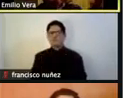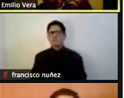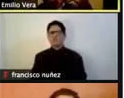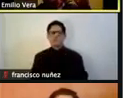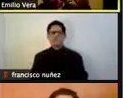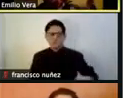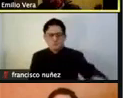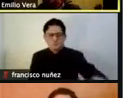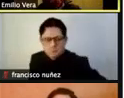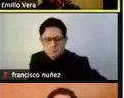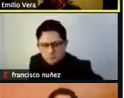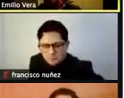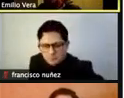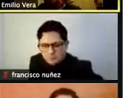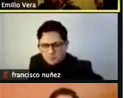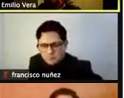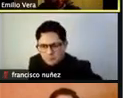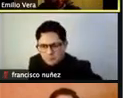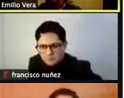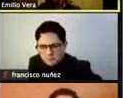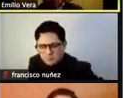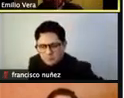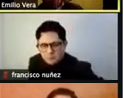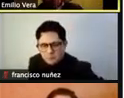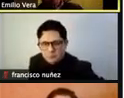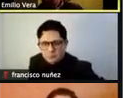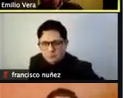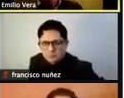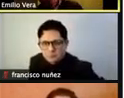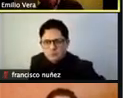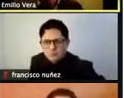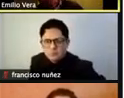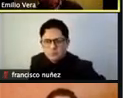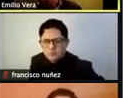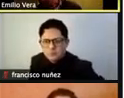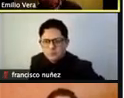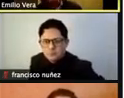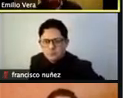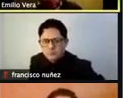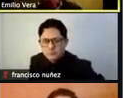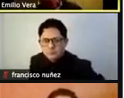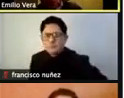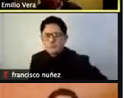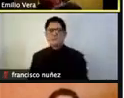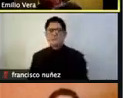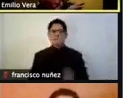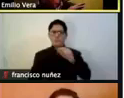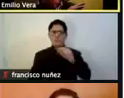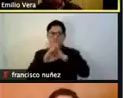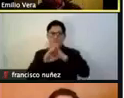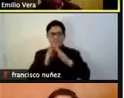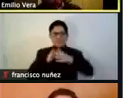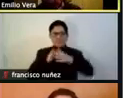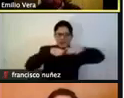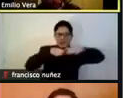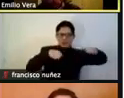Iquique, el Pacífico es Pacífico. Más al sur el Pacífico no tiene nada que ver con ser Pacífico. La verdad que el océano que tenemos